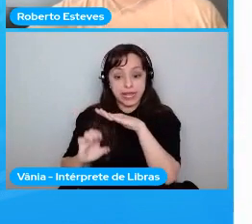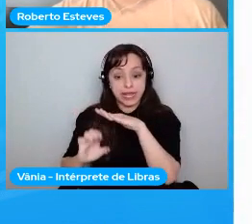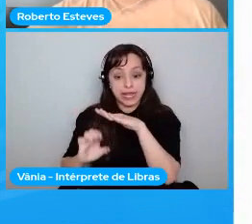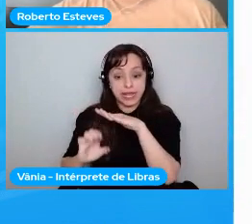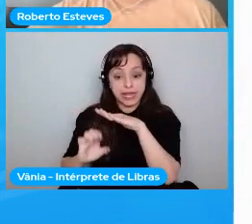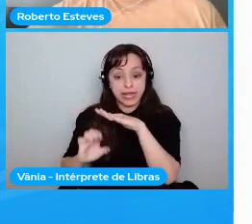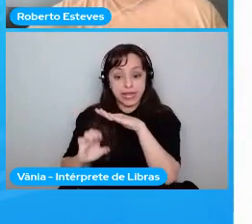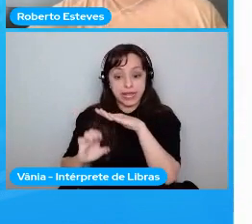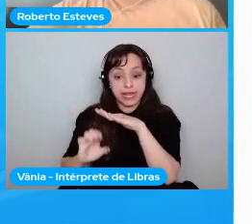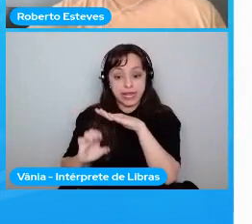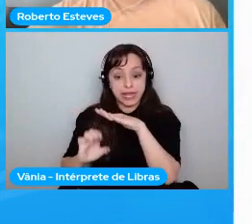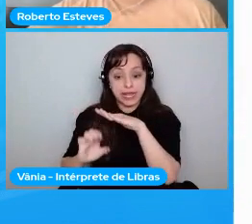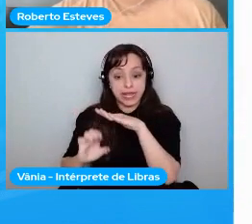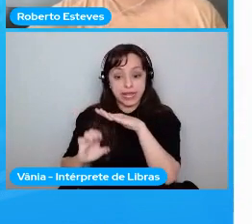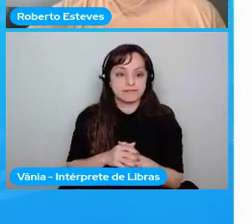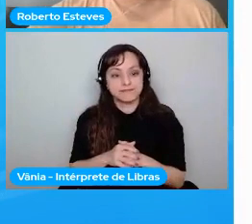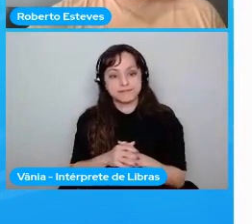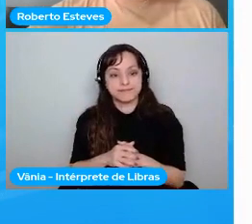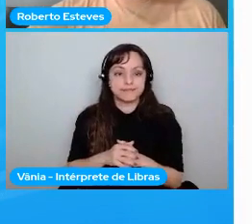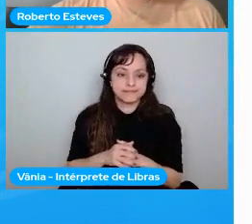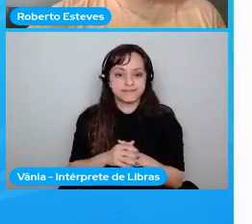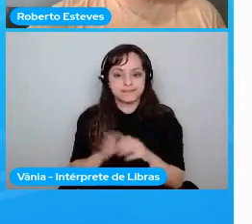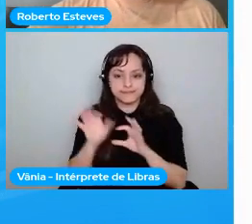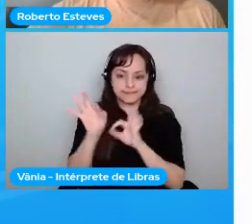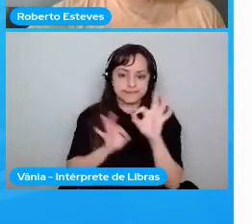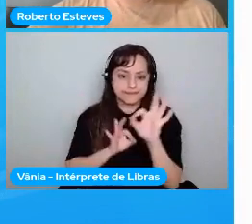Déjenme mover esto por aquí. Ya.